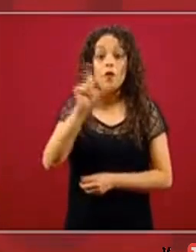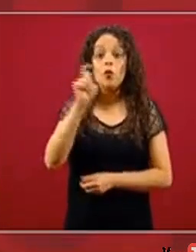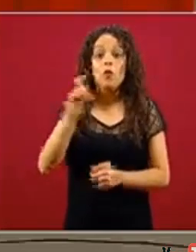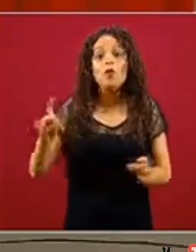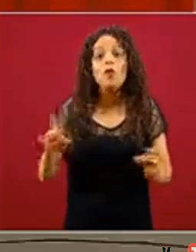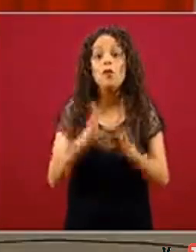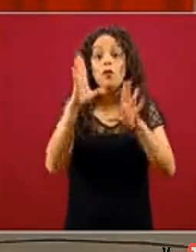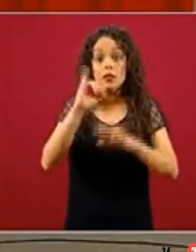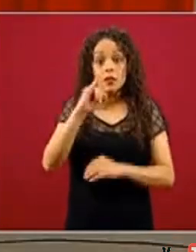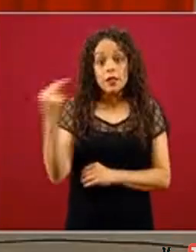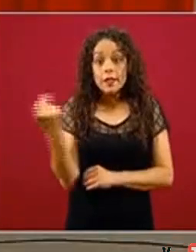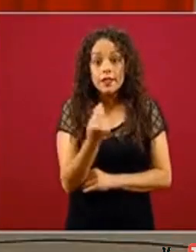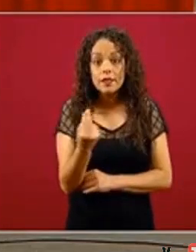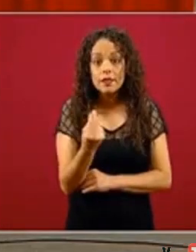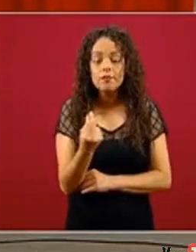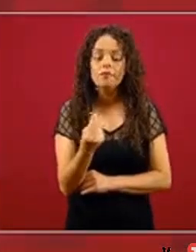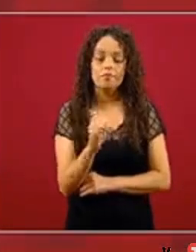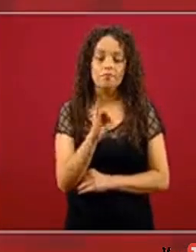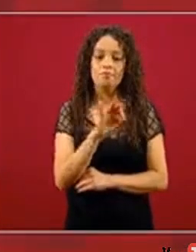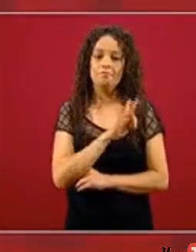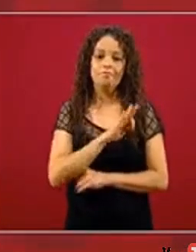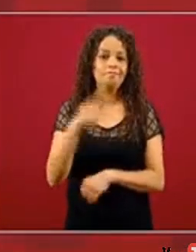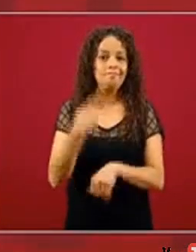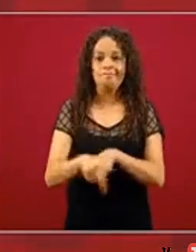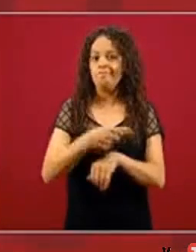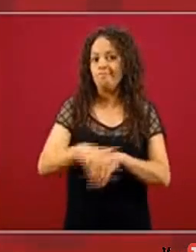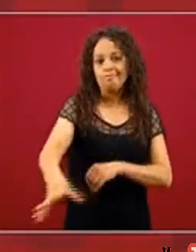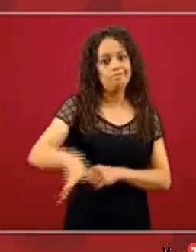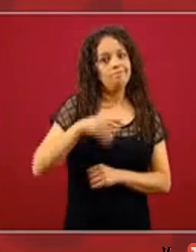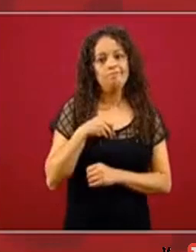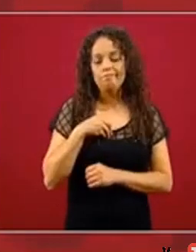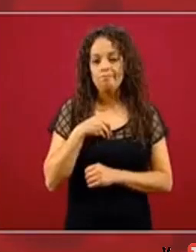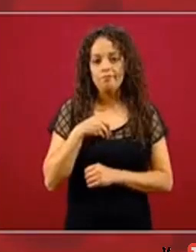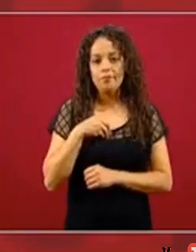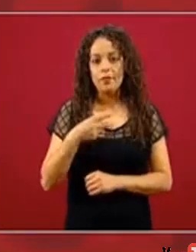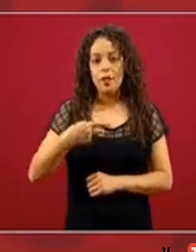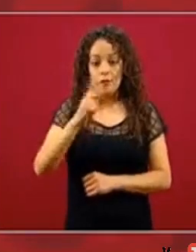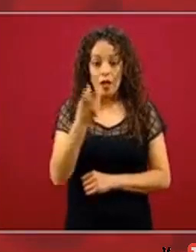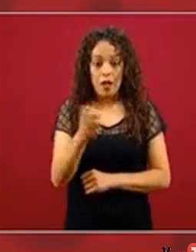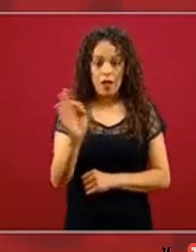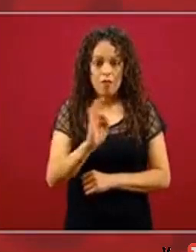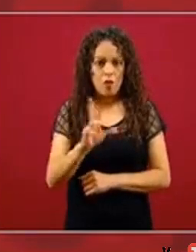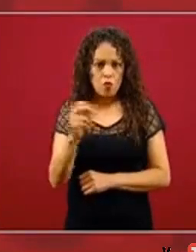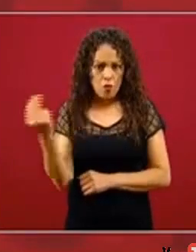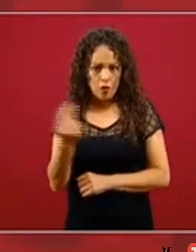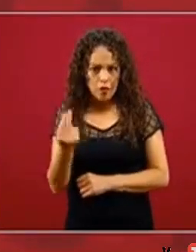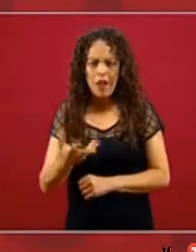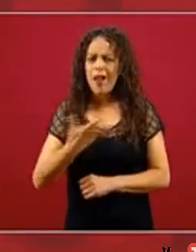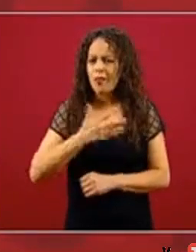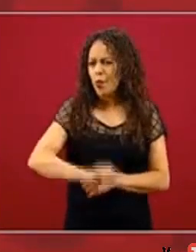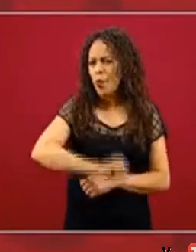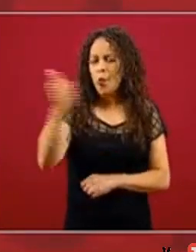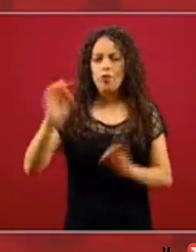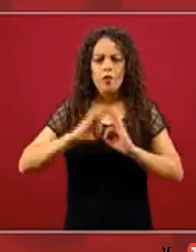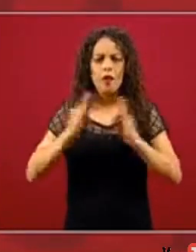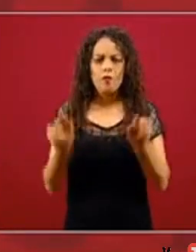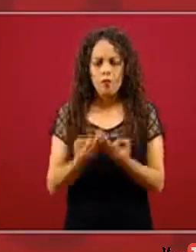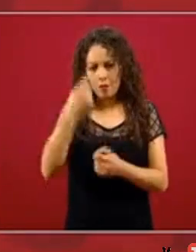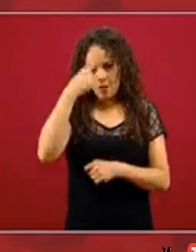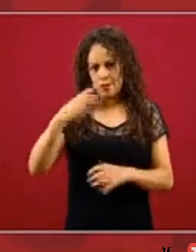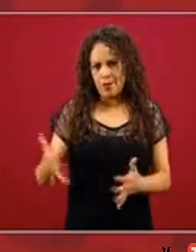riesgo de contagio. Si no se requiere ese procedimiento y hay otros y existe la posibilidad mínima de al menos